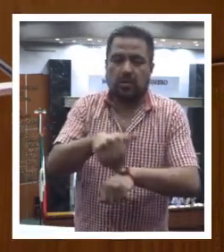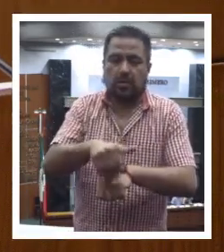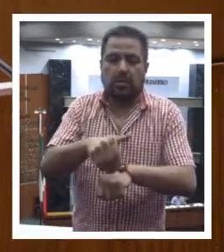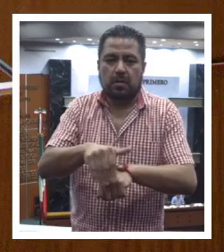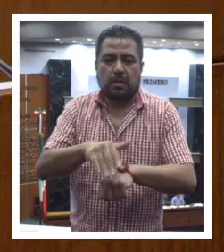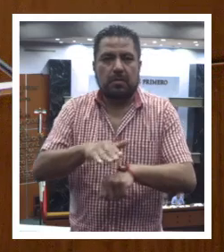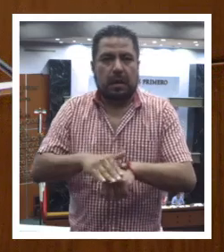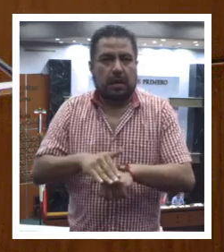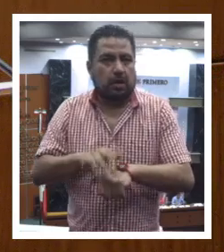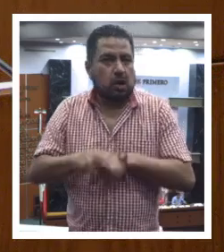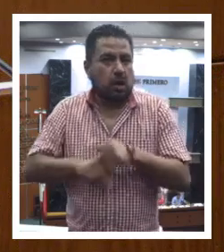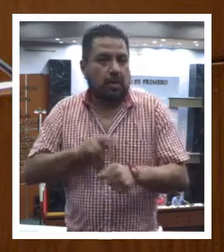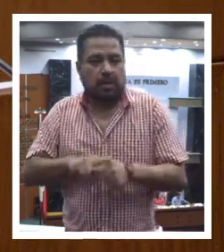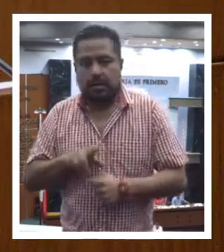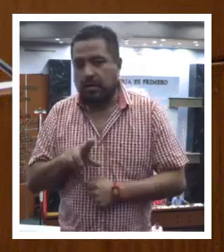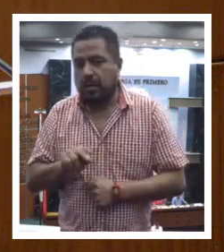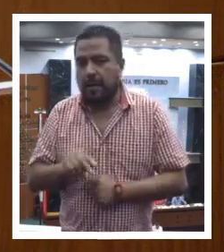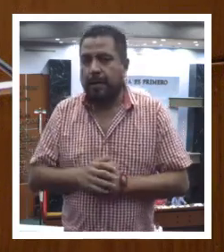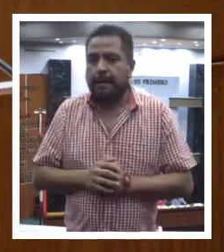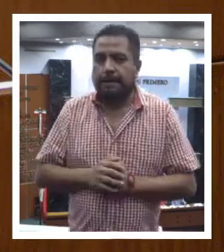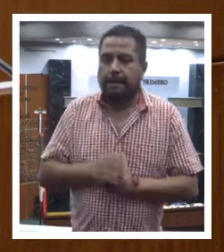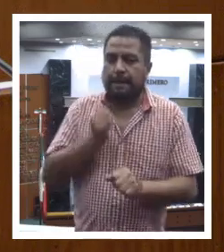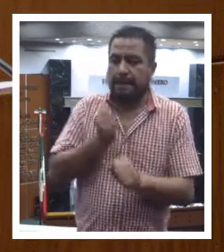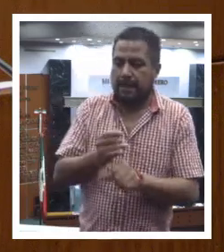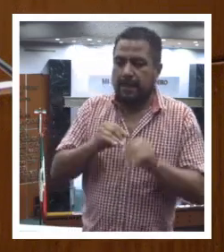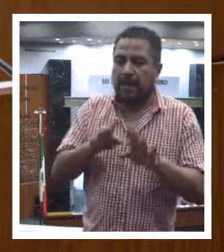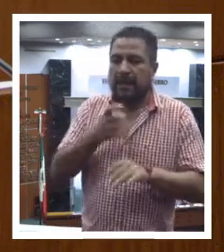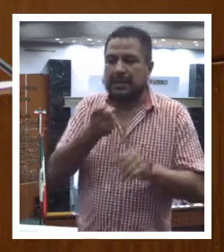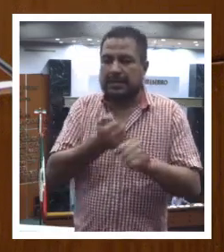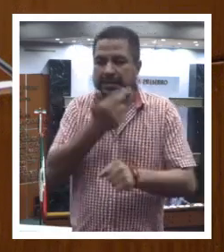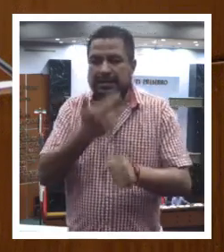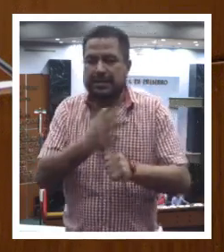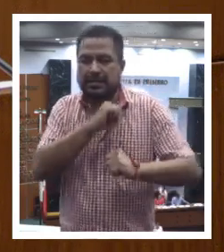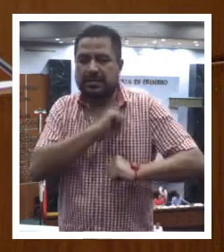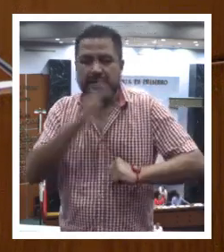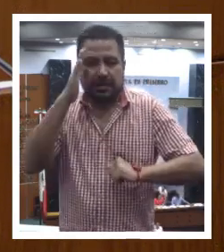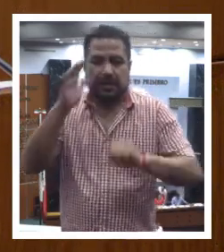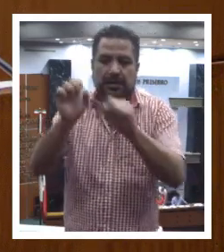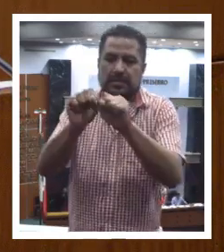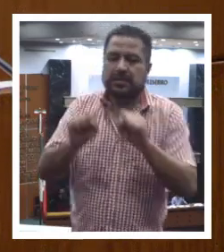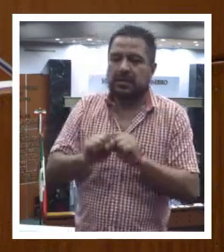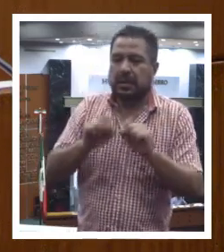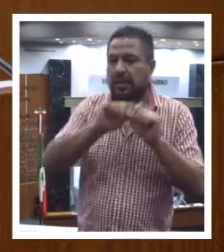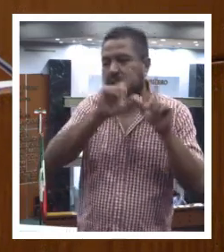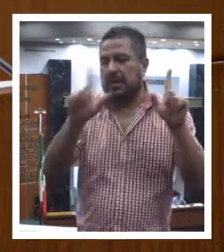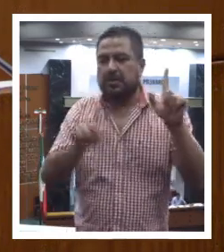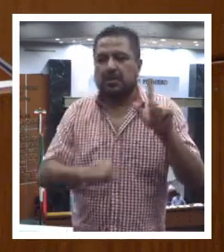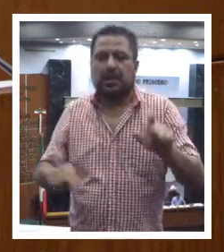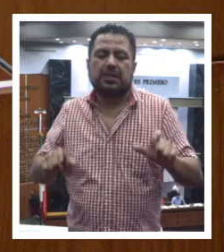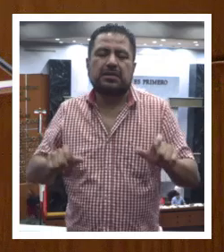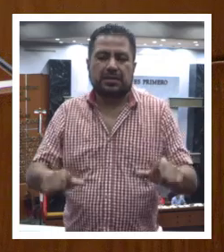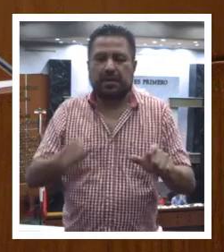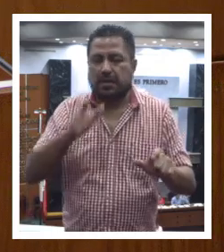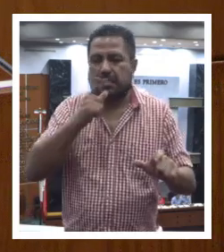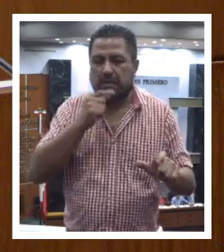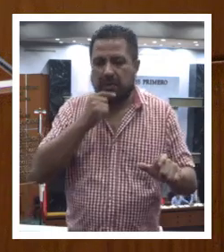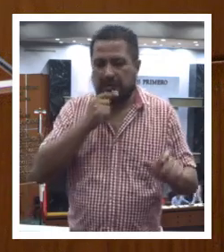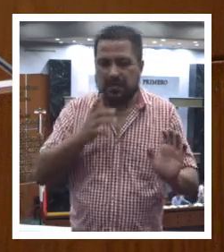son alentadoras. En datos del Secretariado Ejecutivo del Sistema Nacional de Seguridad